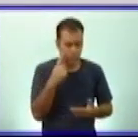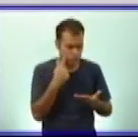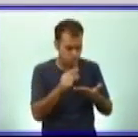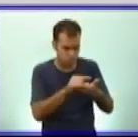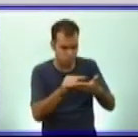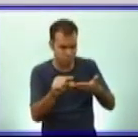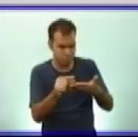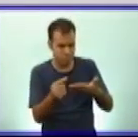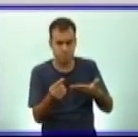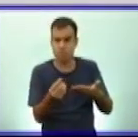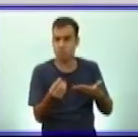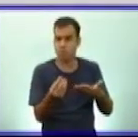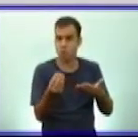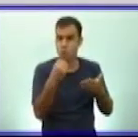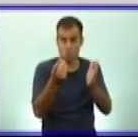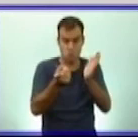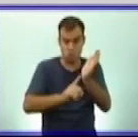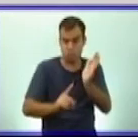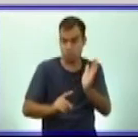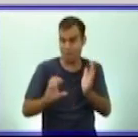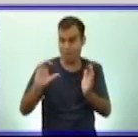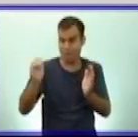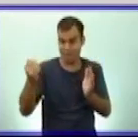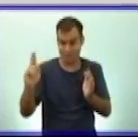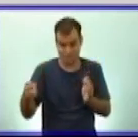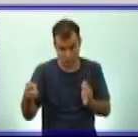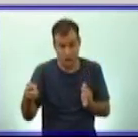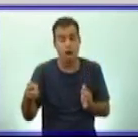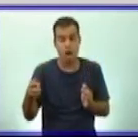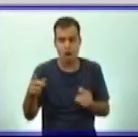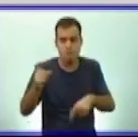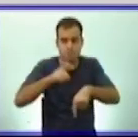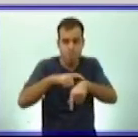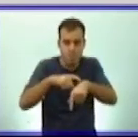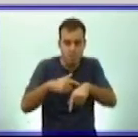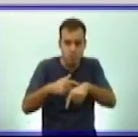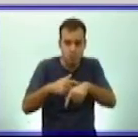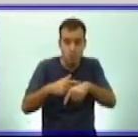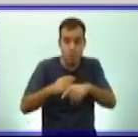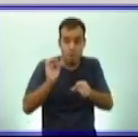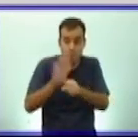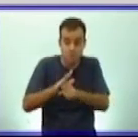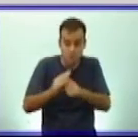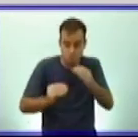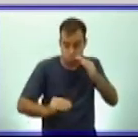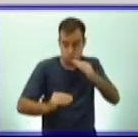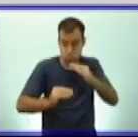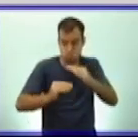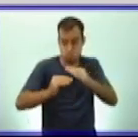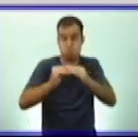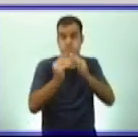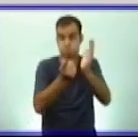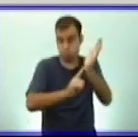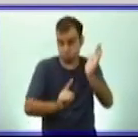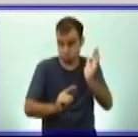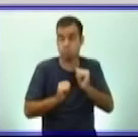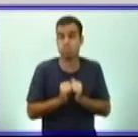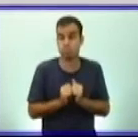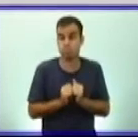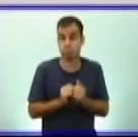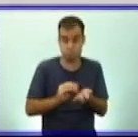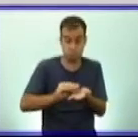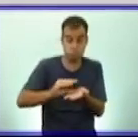el capacitor. Hay dos momentos importantes. Hay un momento de carga del capacitor, donde el capacitor